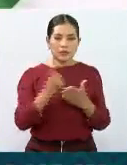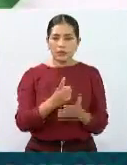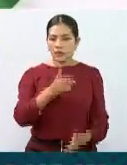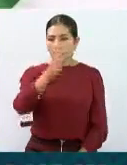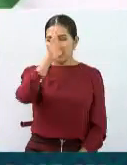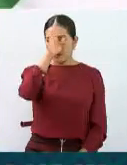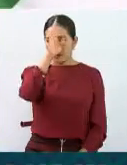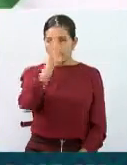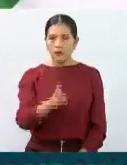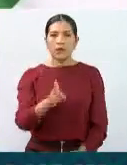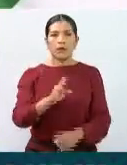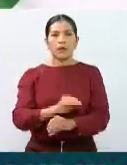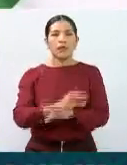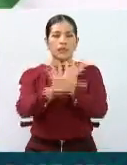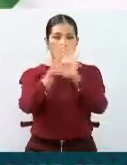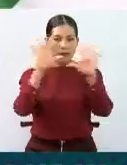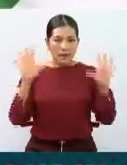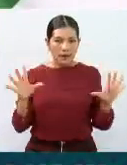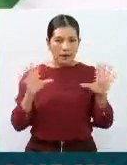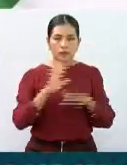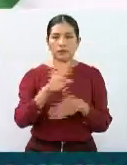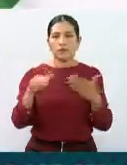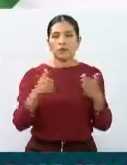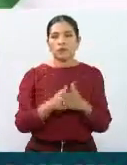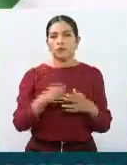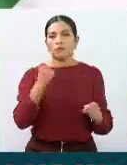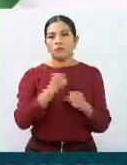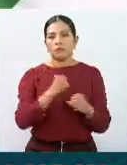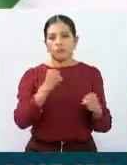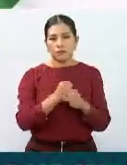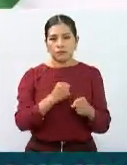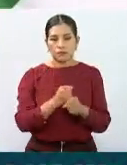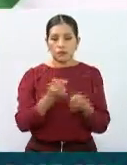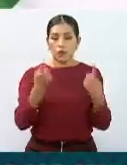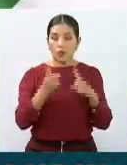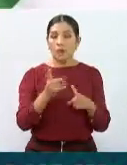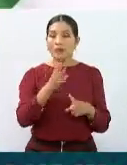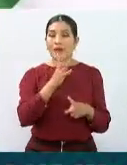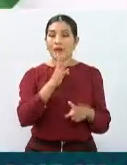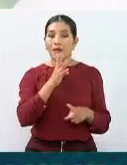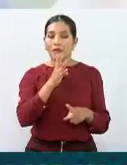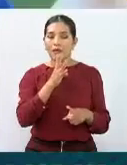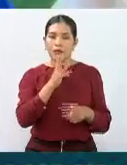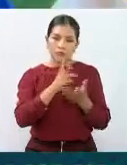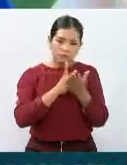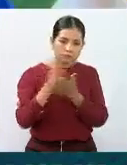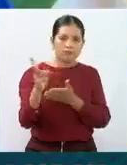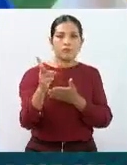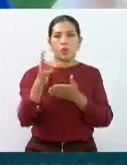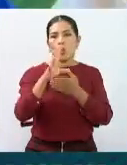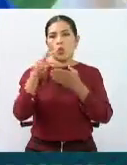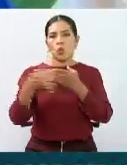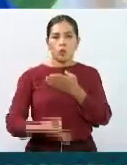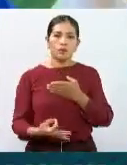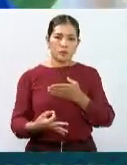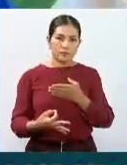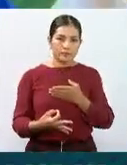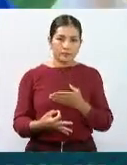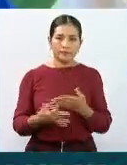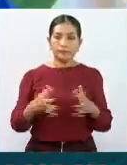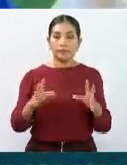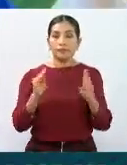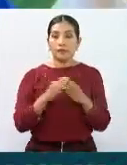serio, transparente, que lo que promete, cumple. Entonces, queda ya